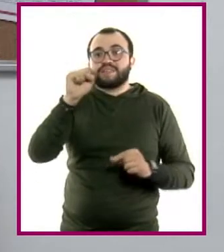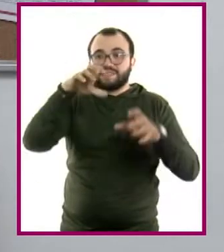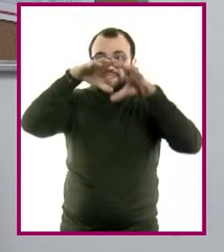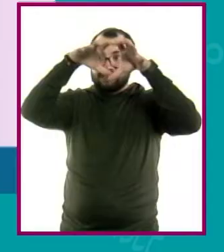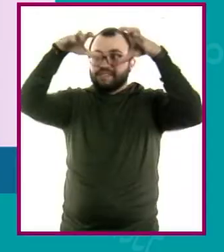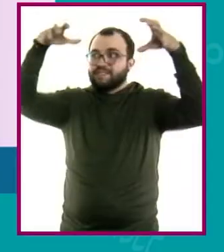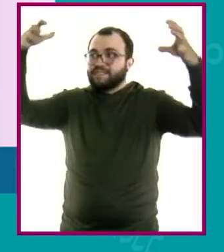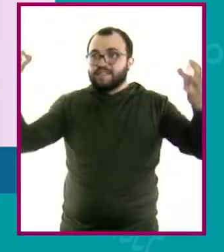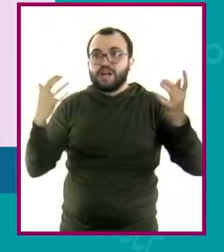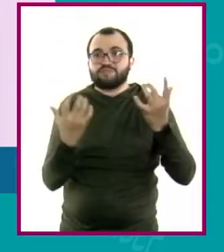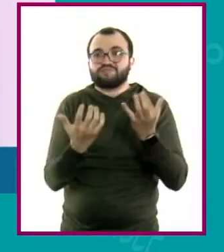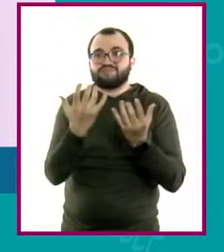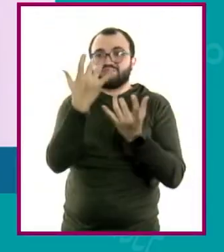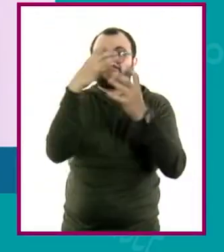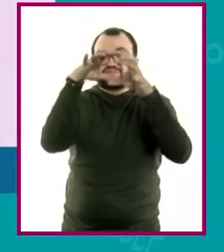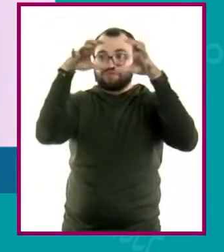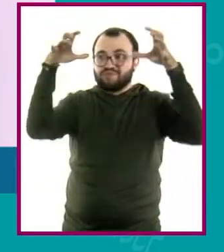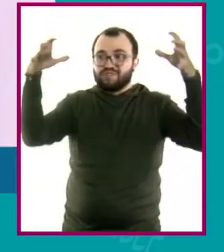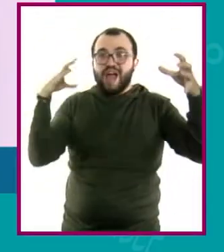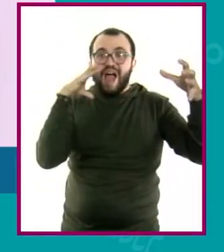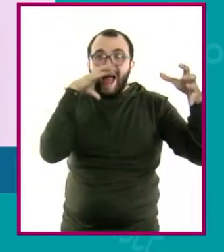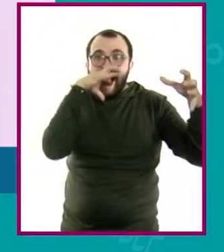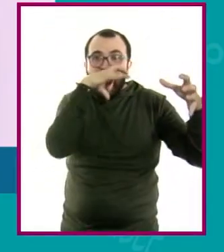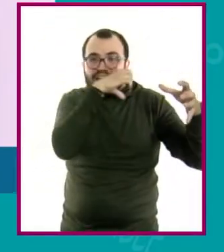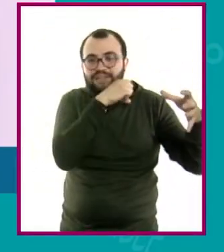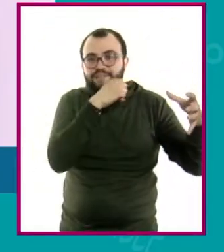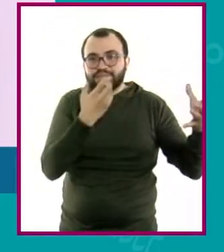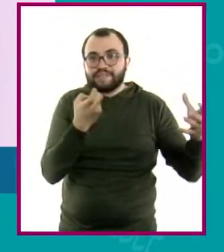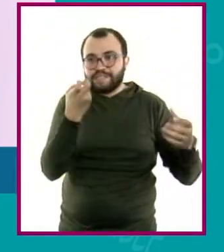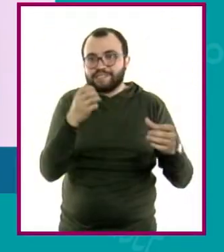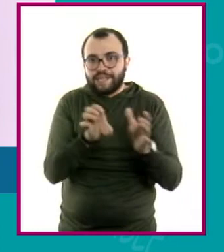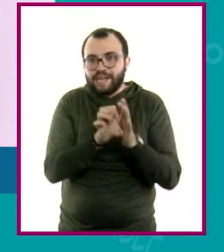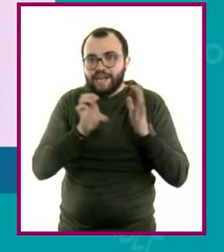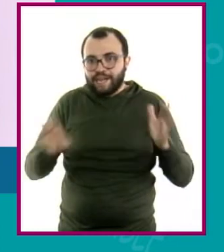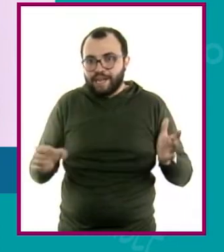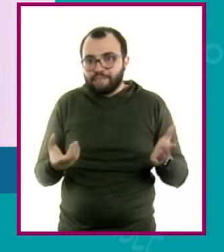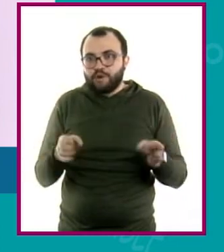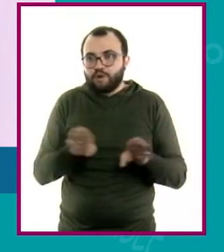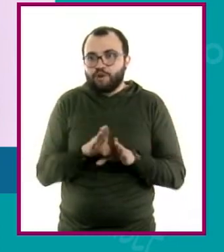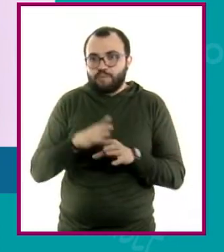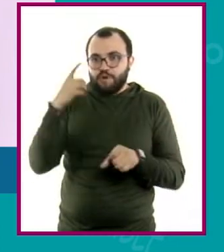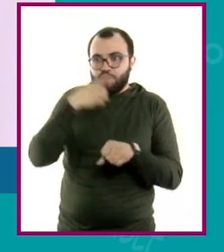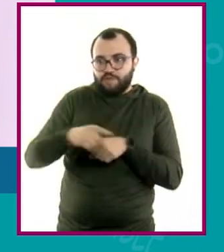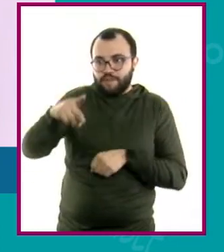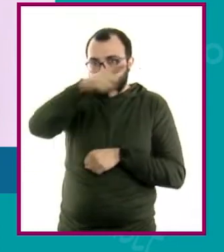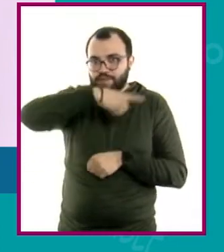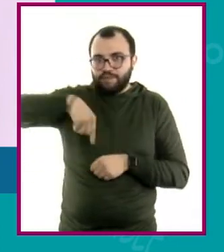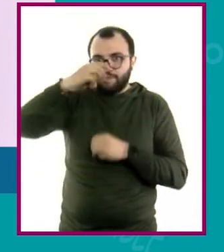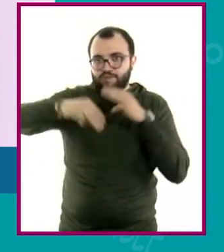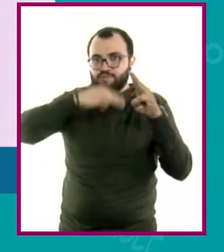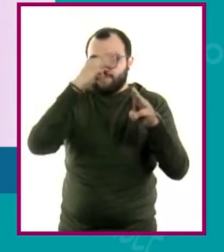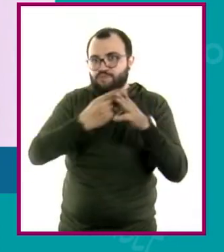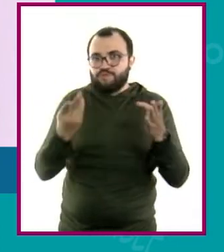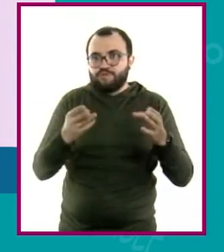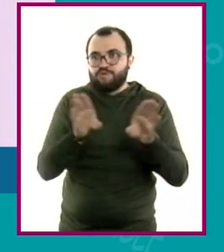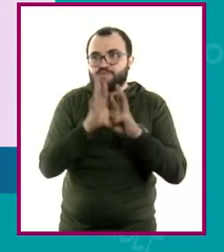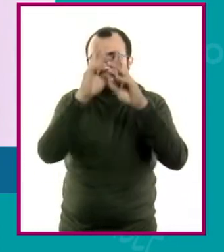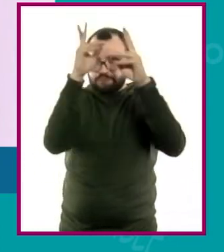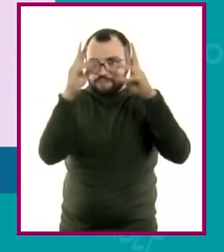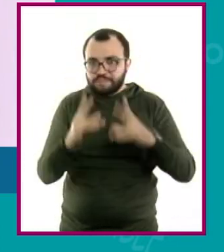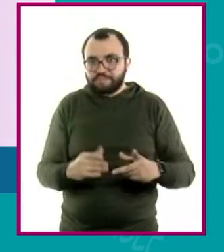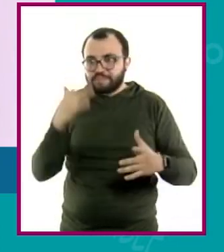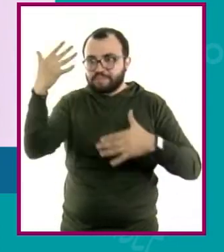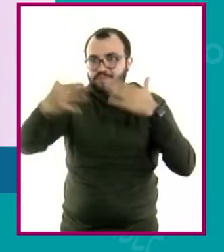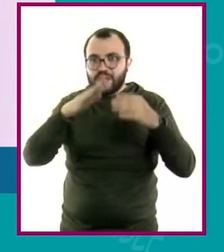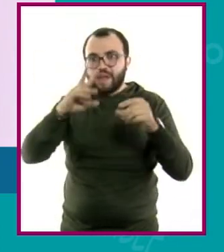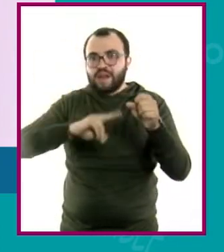que conocemos como la crisis climática. Creo que es el ejemplo más claro de cómo nos afecta a todos a nivel mundial el deterioro del medio ambiente. Y